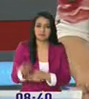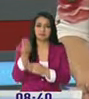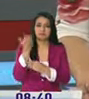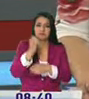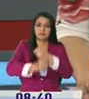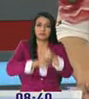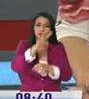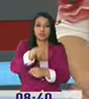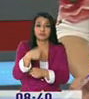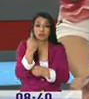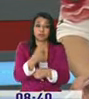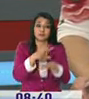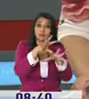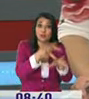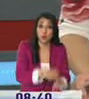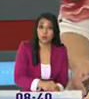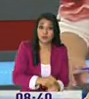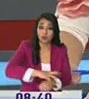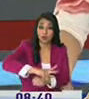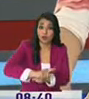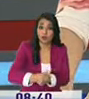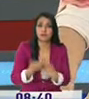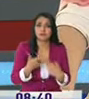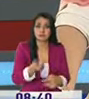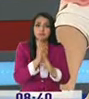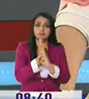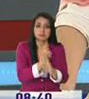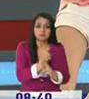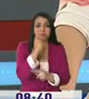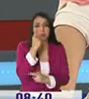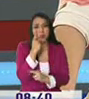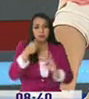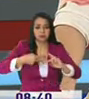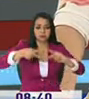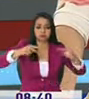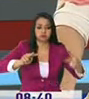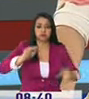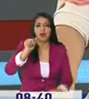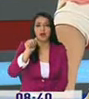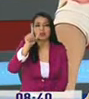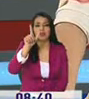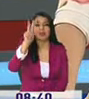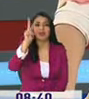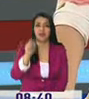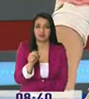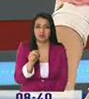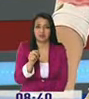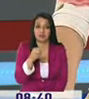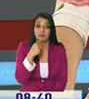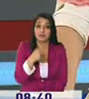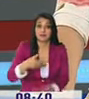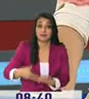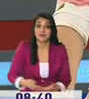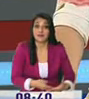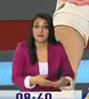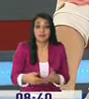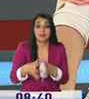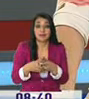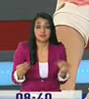año 2011, fueron revelados los resultados de una prueba de ADN realizada a la menor que se presumía era la bebé